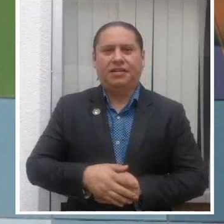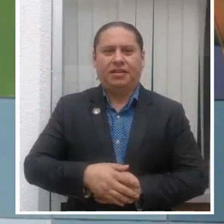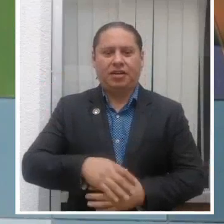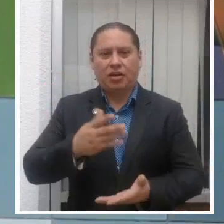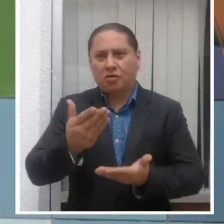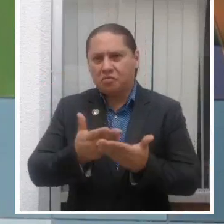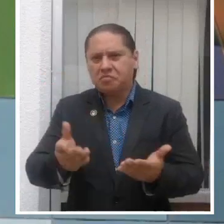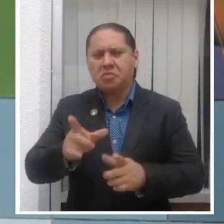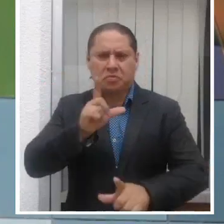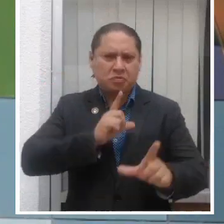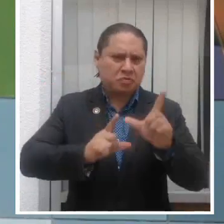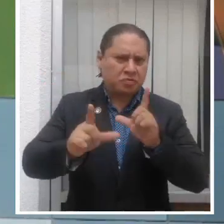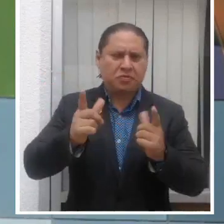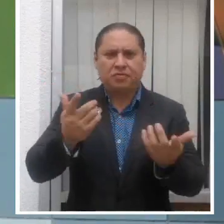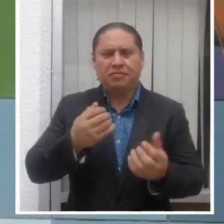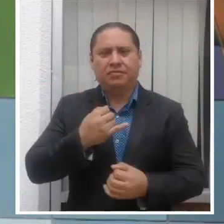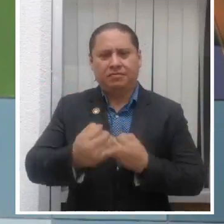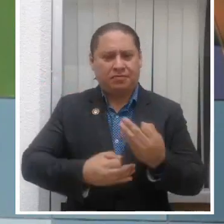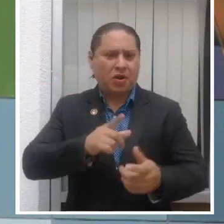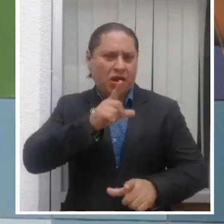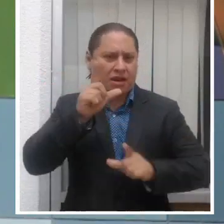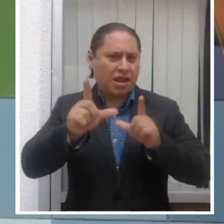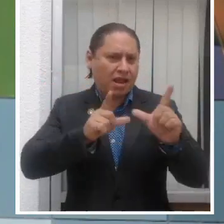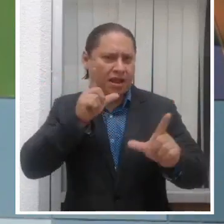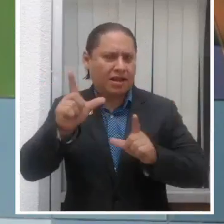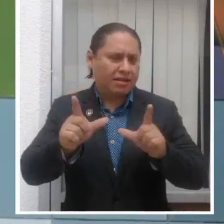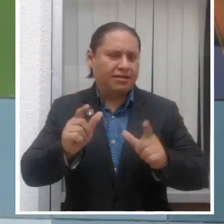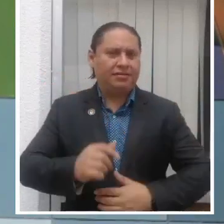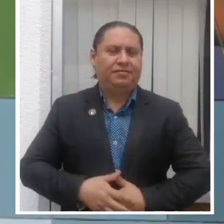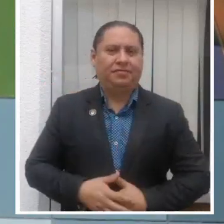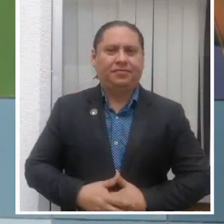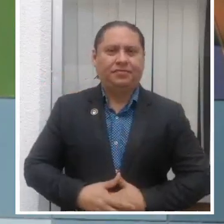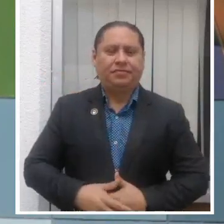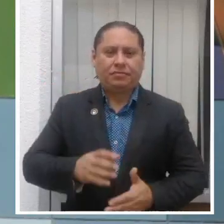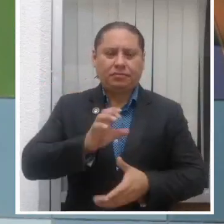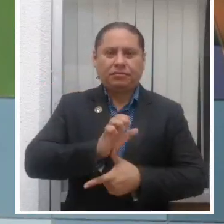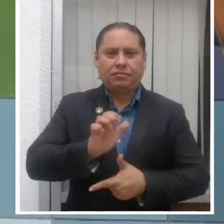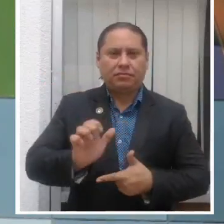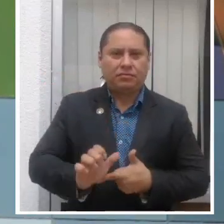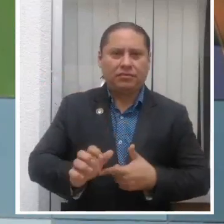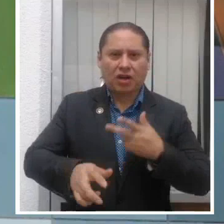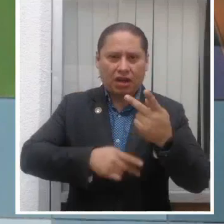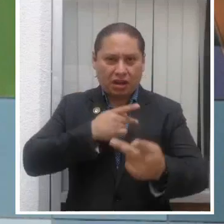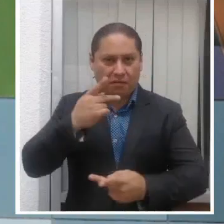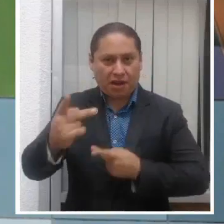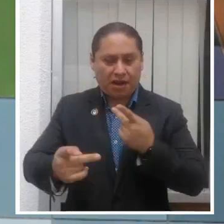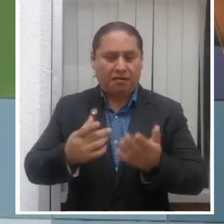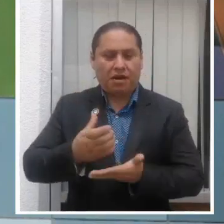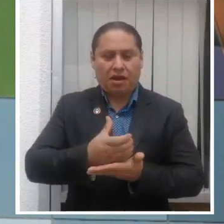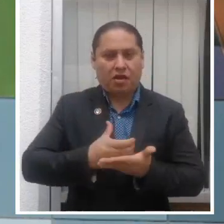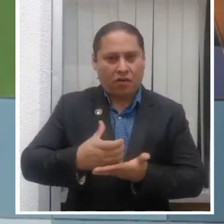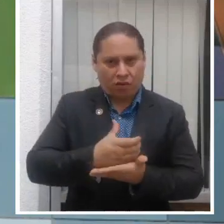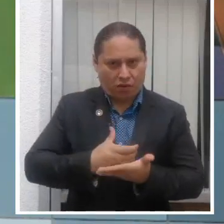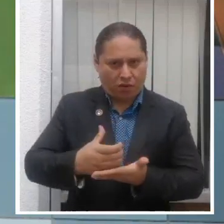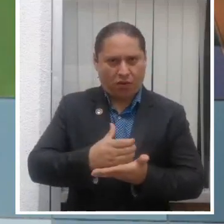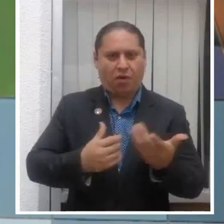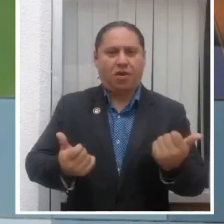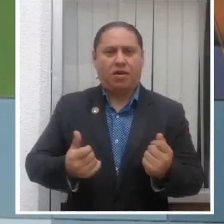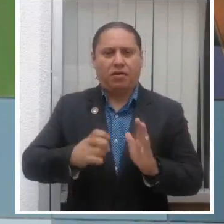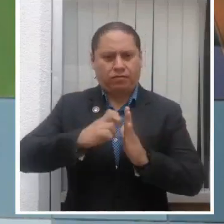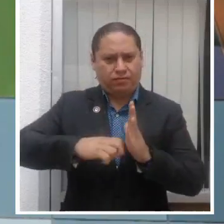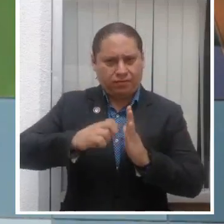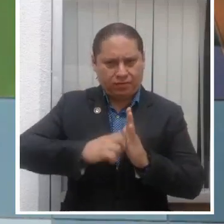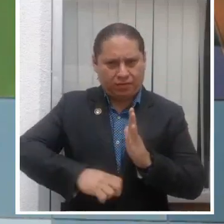lenguaje podernos construir un futuro. Entonces, si esta palabra es la que sana y la que